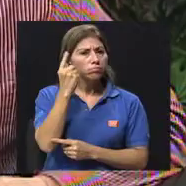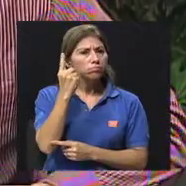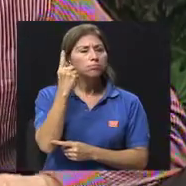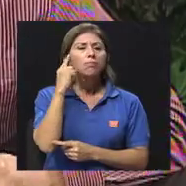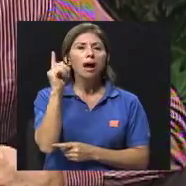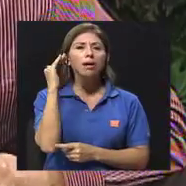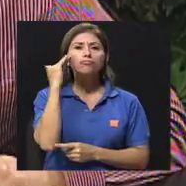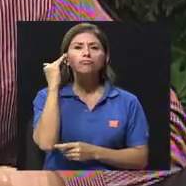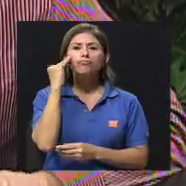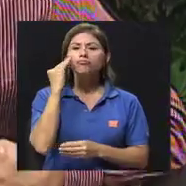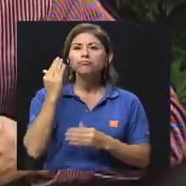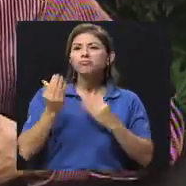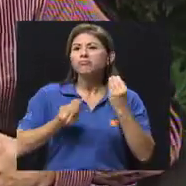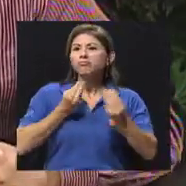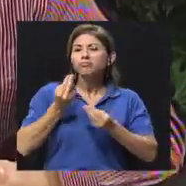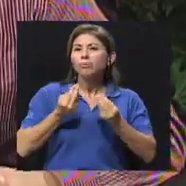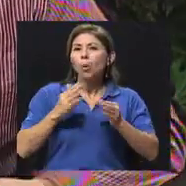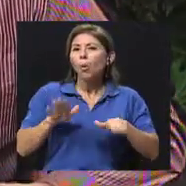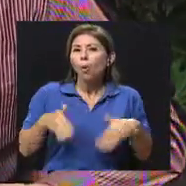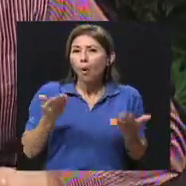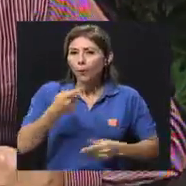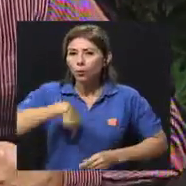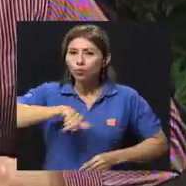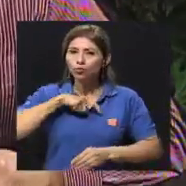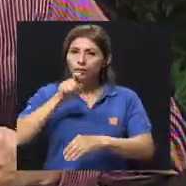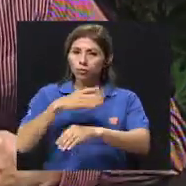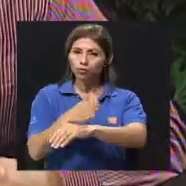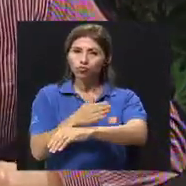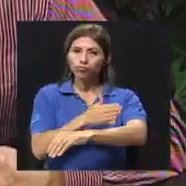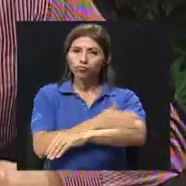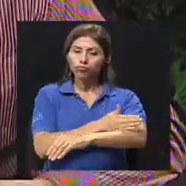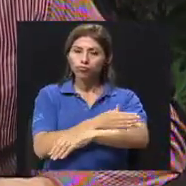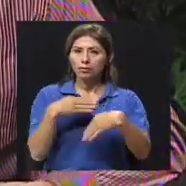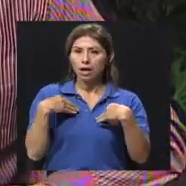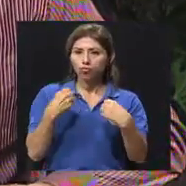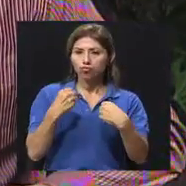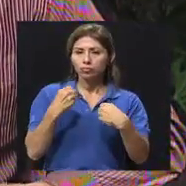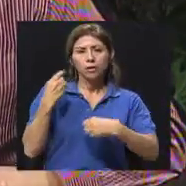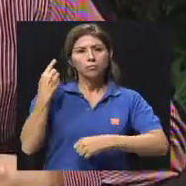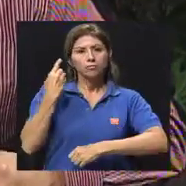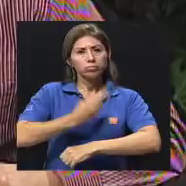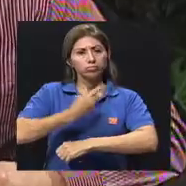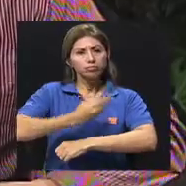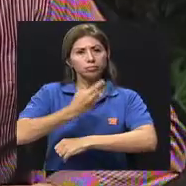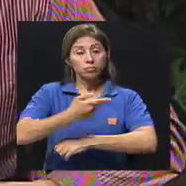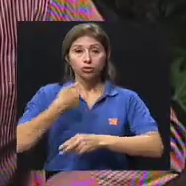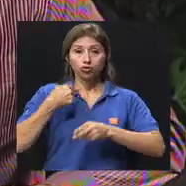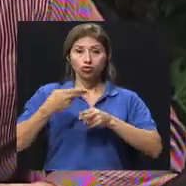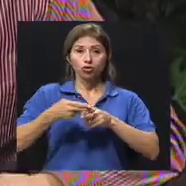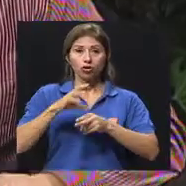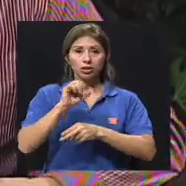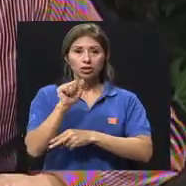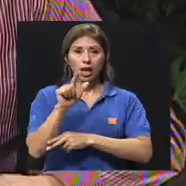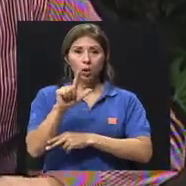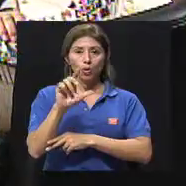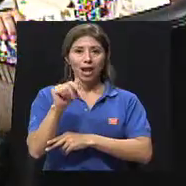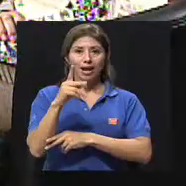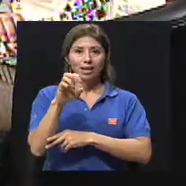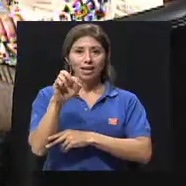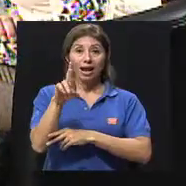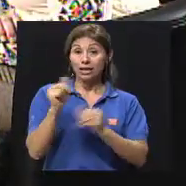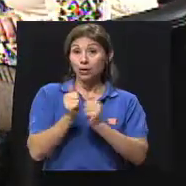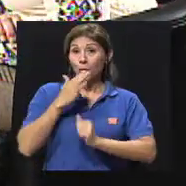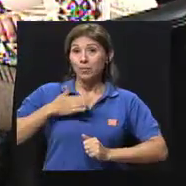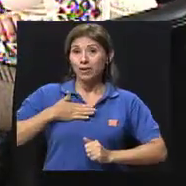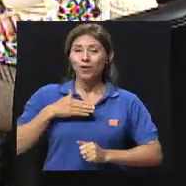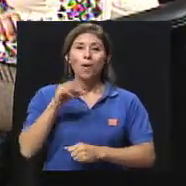conocer cómo es que tenemos que mejorar nuestra salud día con día. Yo soy Saúl Aguilar y conmigo me acompaña